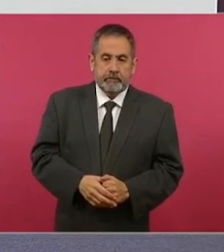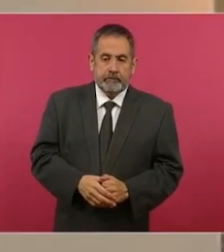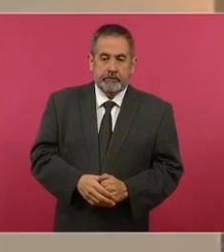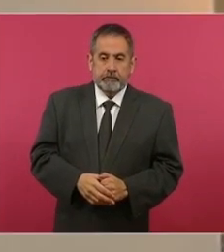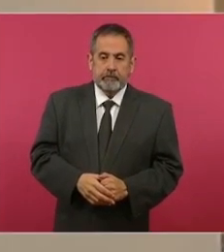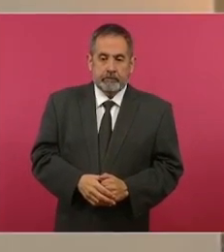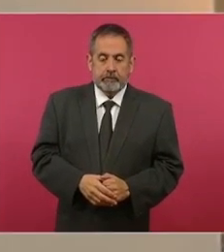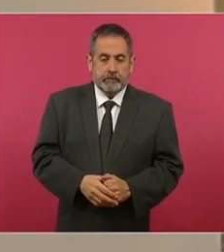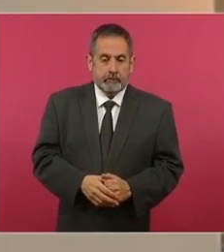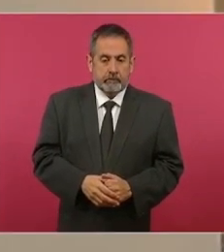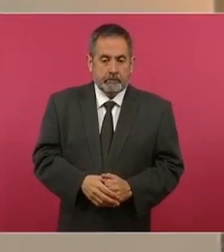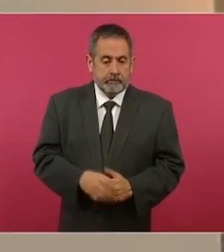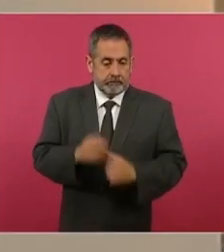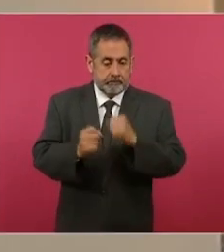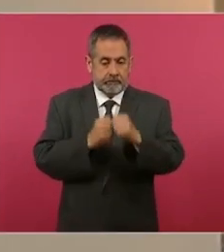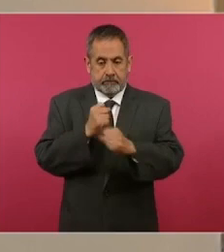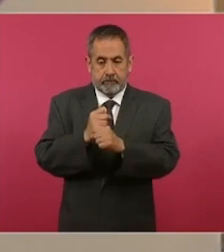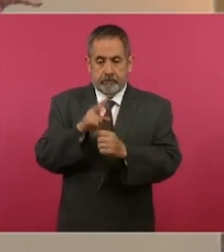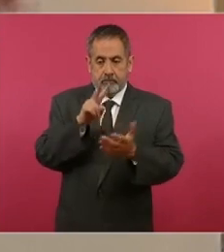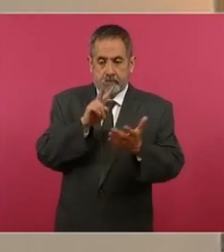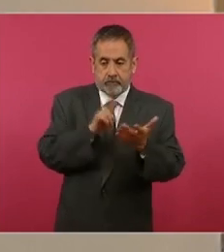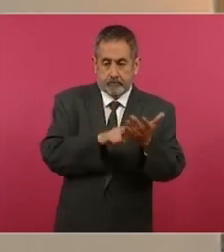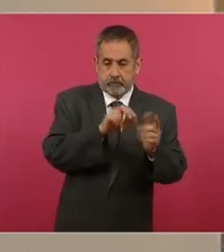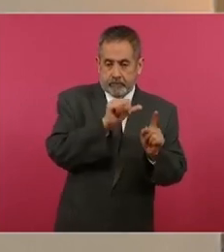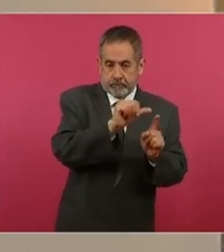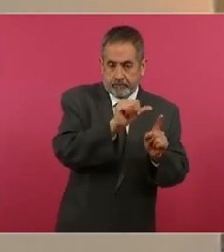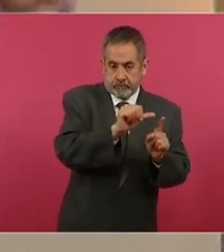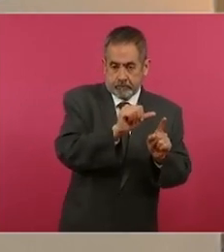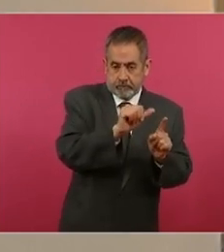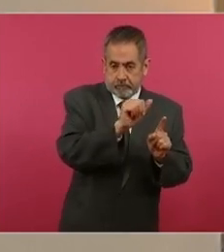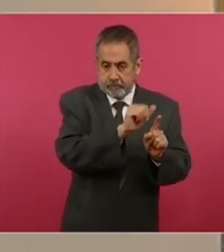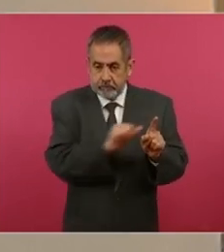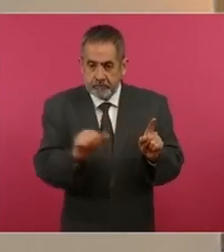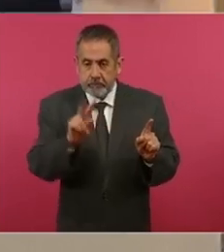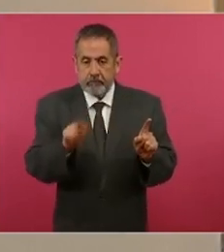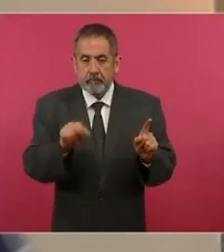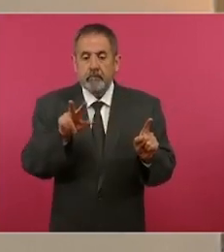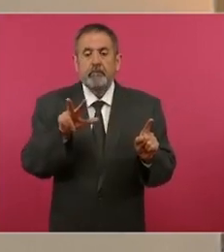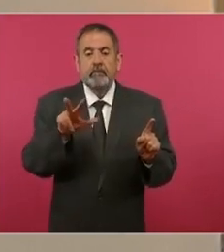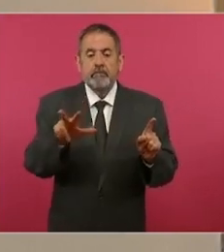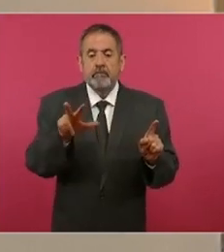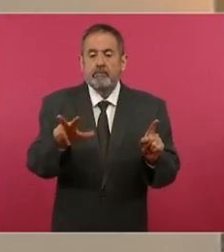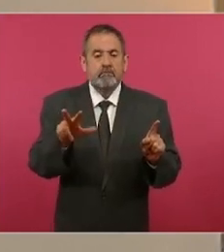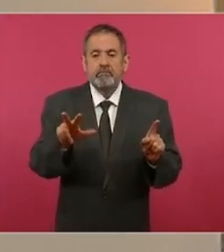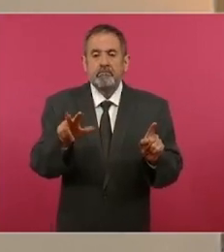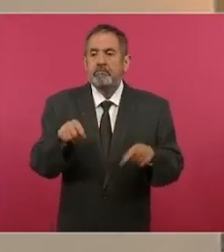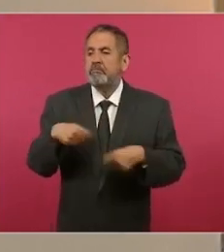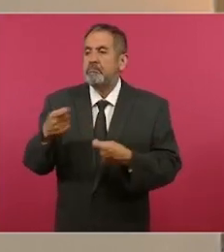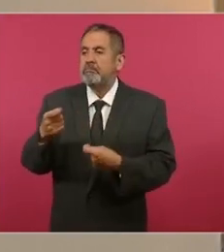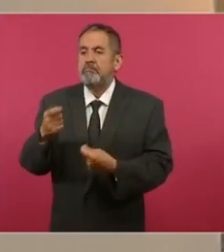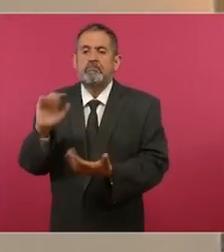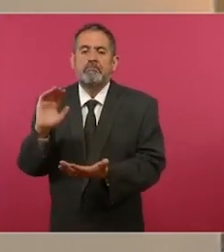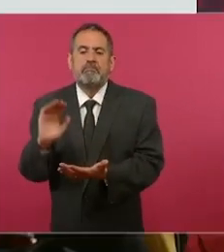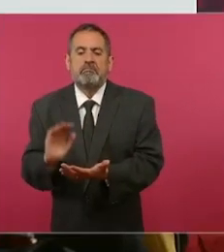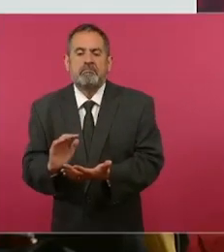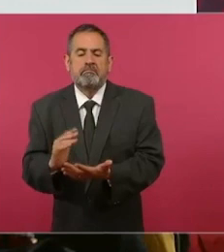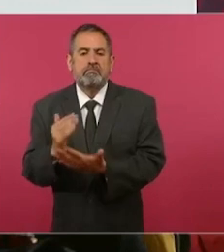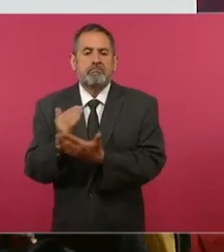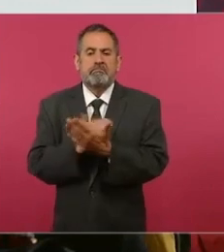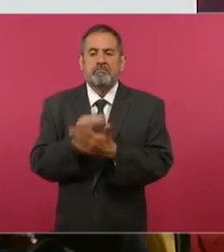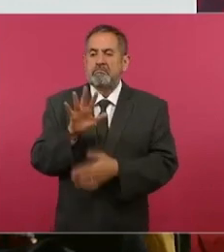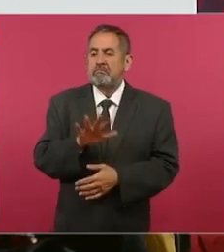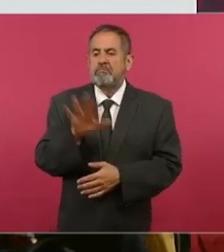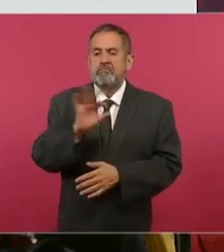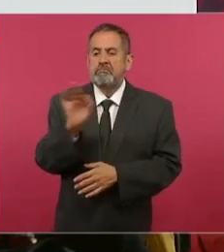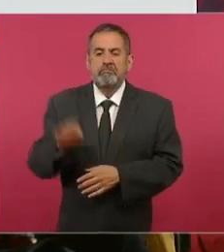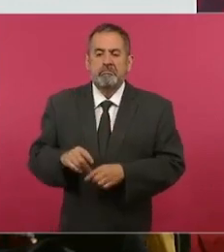En cambio, de 2016 a 18 se redujeron en 55%. No